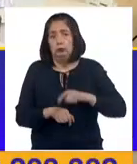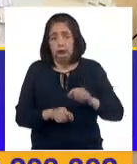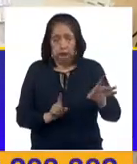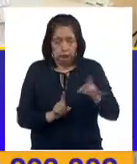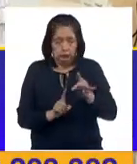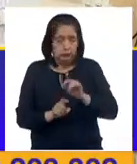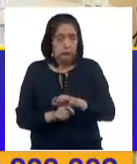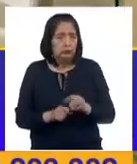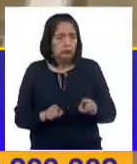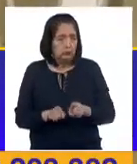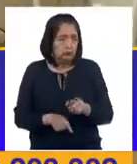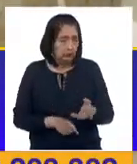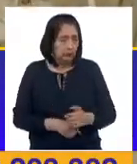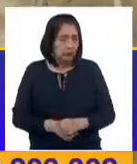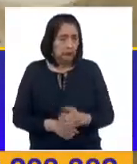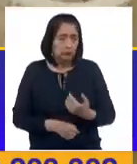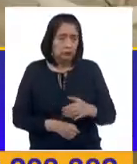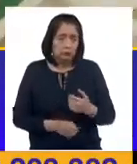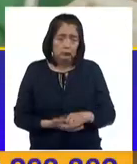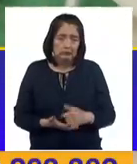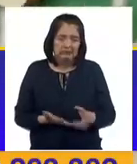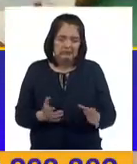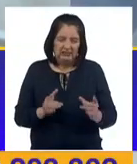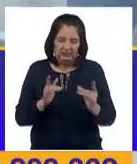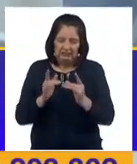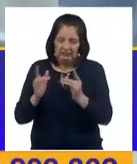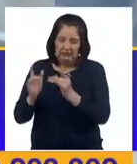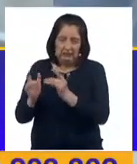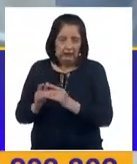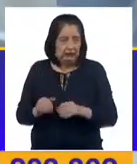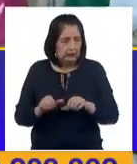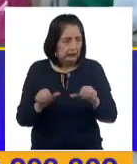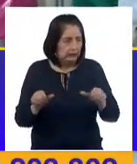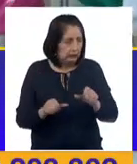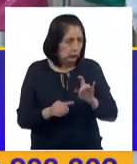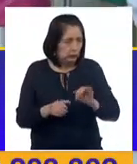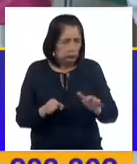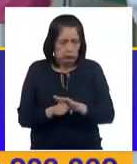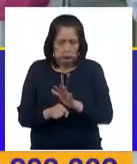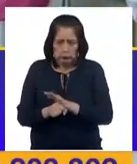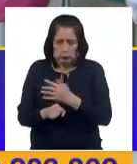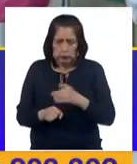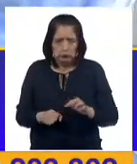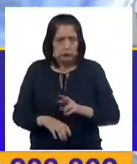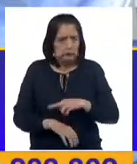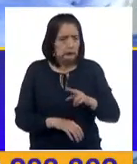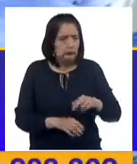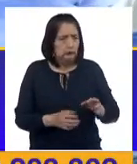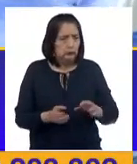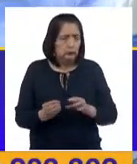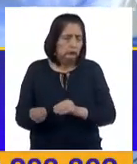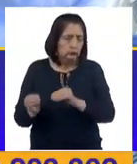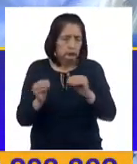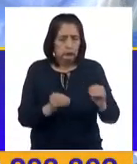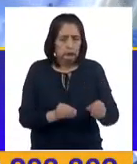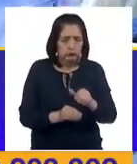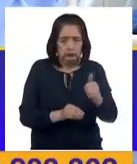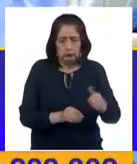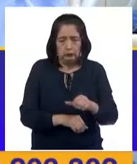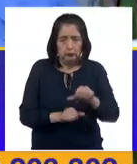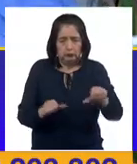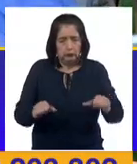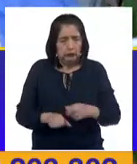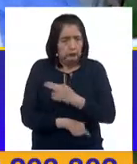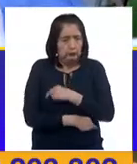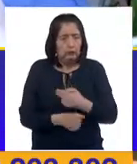vacunación. Respecto al inminente colapso de camas UCI en regiones, informó que estas se habían movido a otras áreas del hospital, pero